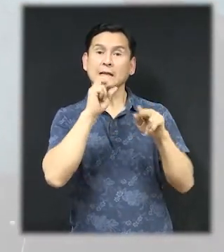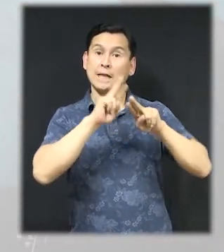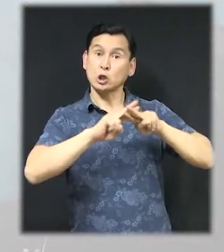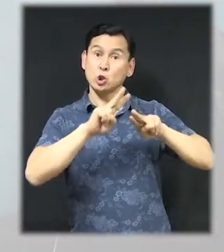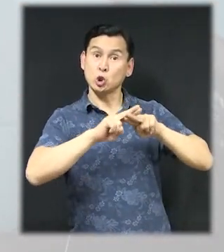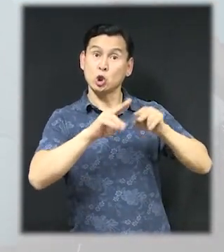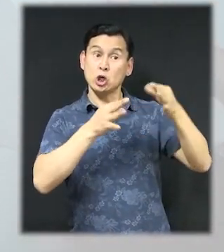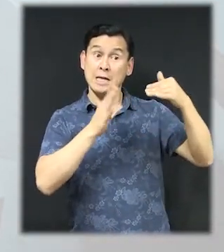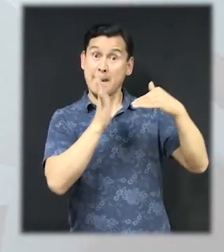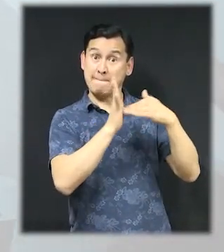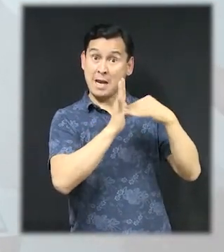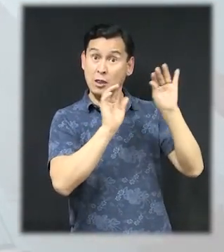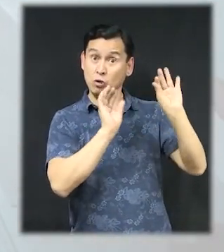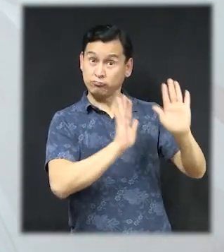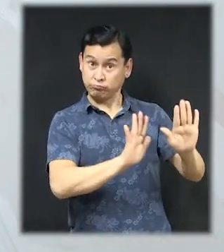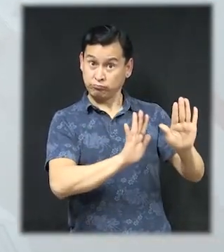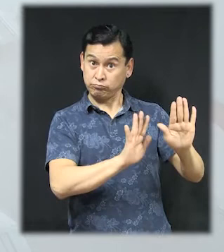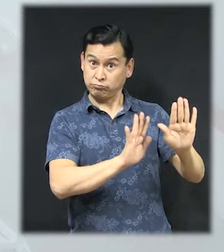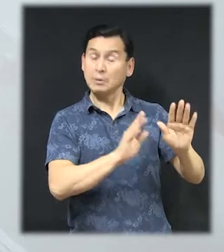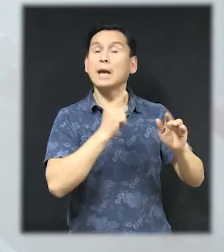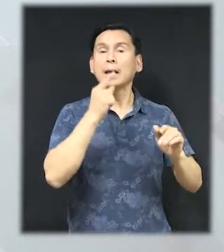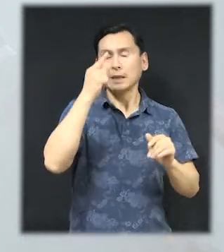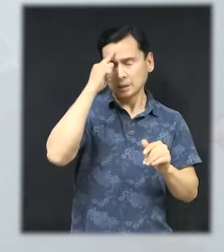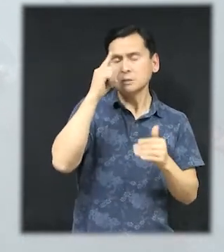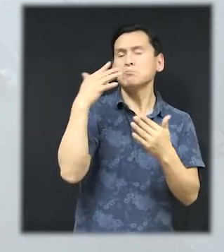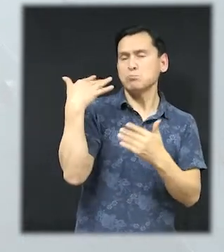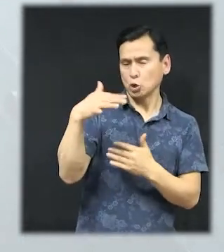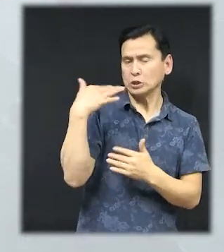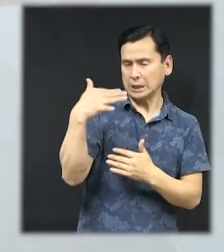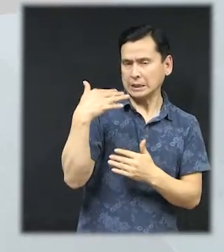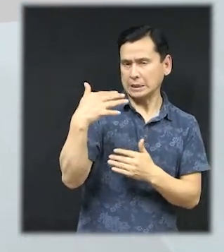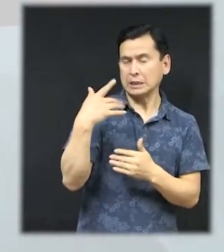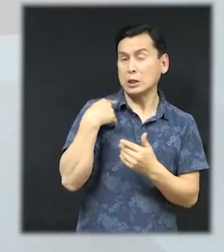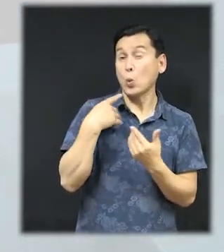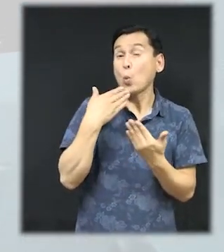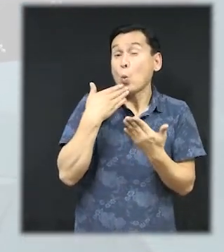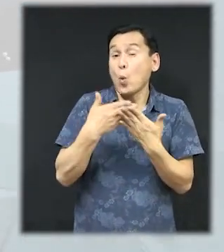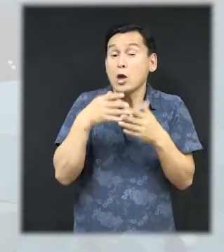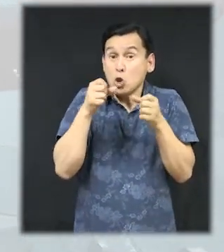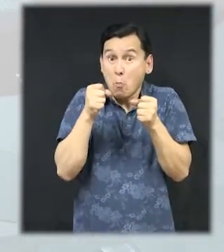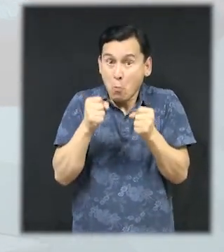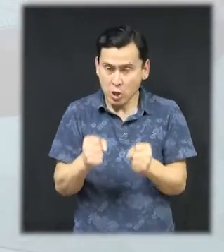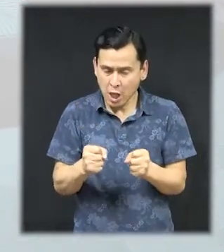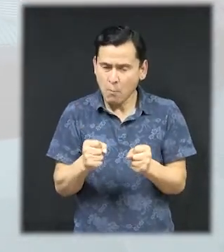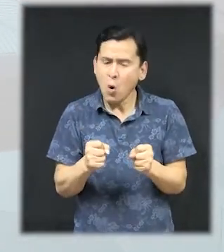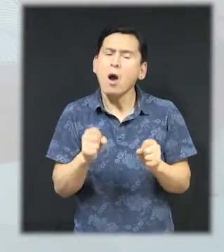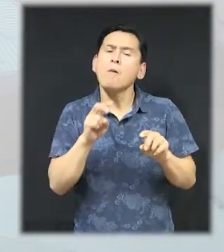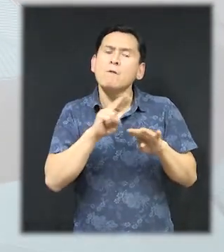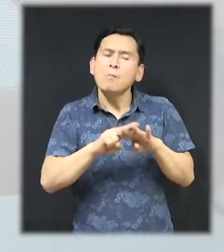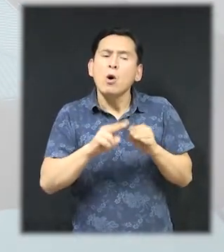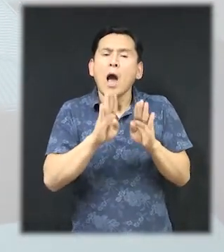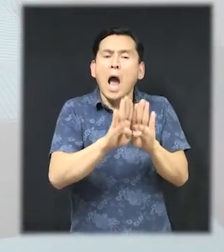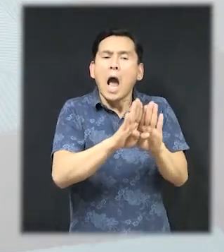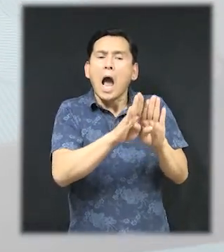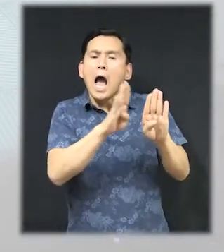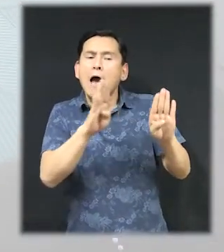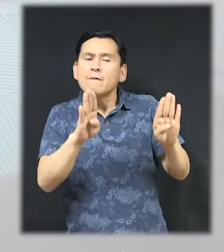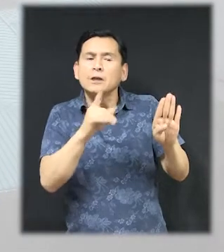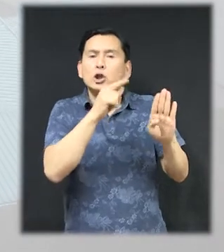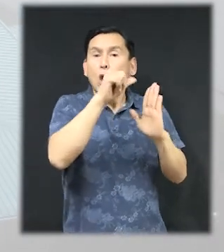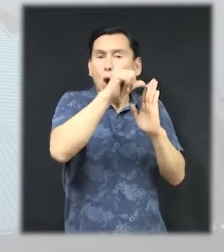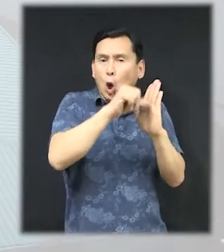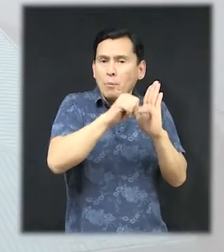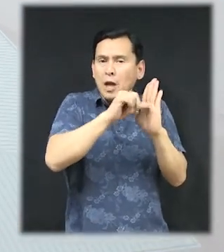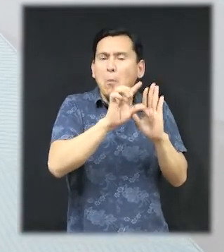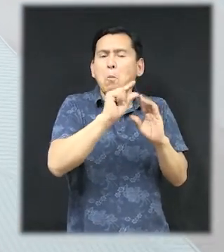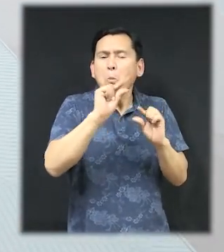cirugías pendientes por resolver como lista de espera, es importante que en la medida que podamos, vamos